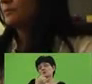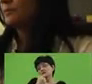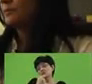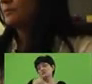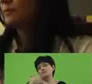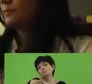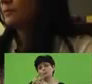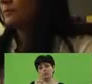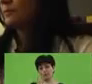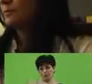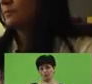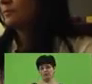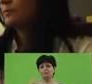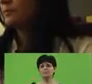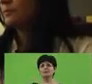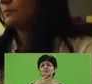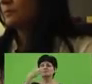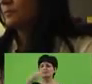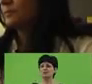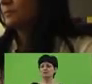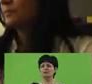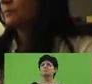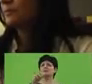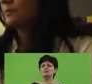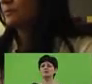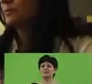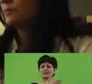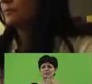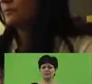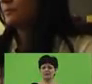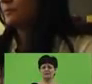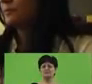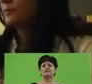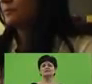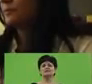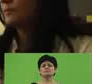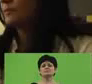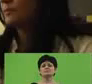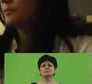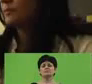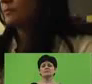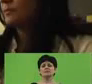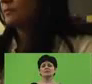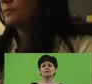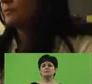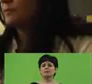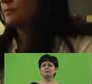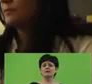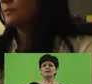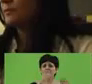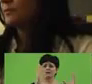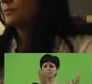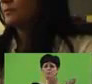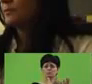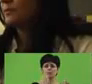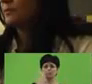yo lo llegaré a ver, ojalá que sí, pero que las personas con diversidad funcional o como hasta ahora llamábamos con discapacidad van a